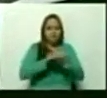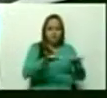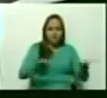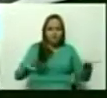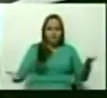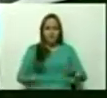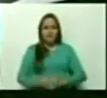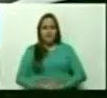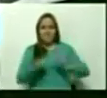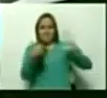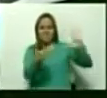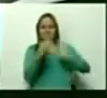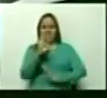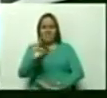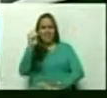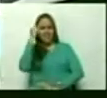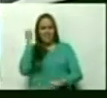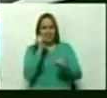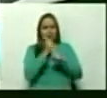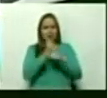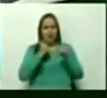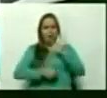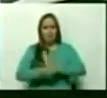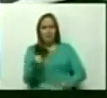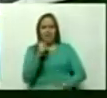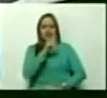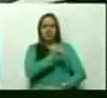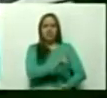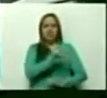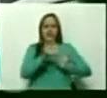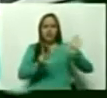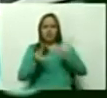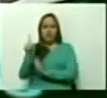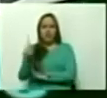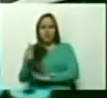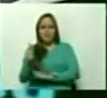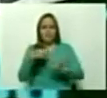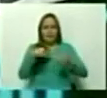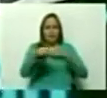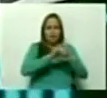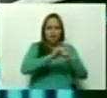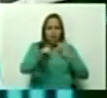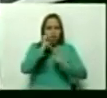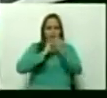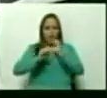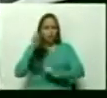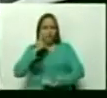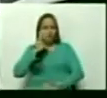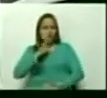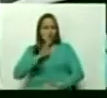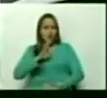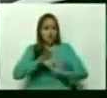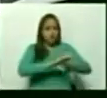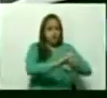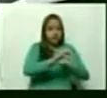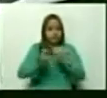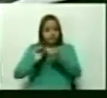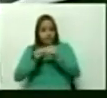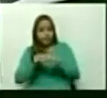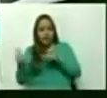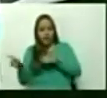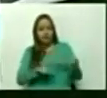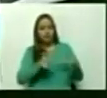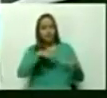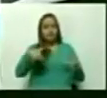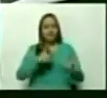llevamos de 63 días de gestión, más de 281 metros de tuberías de agua servida de diferentes diámetros y, por supuesto, vamos a